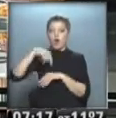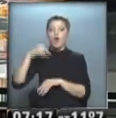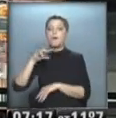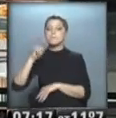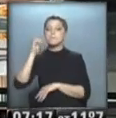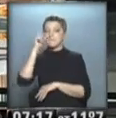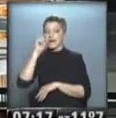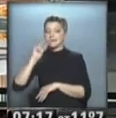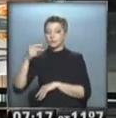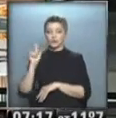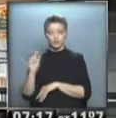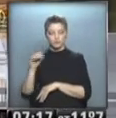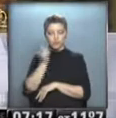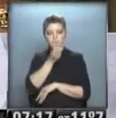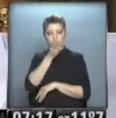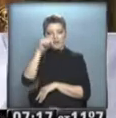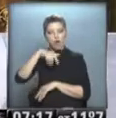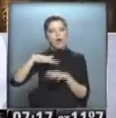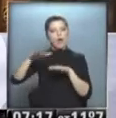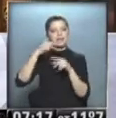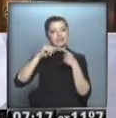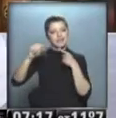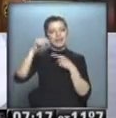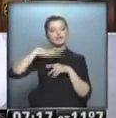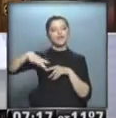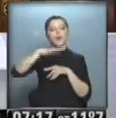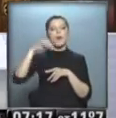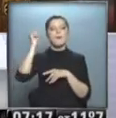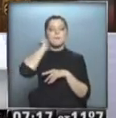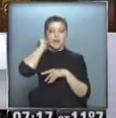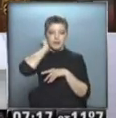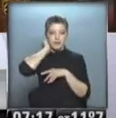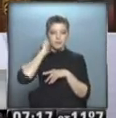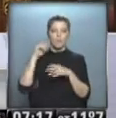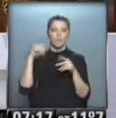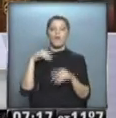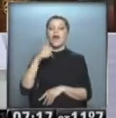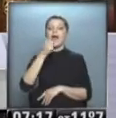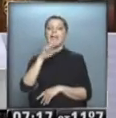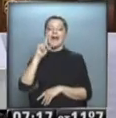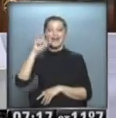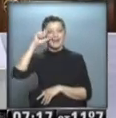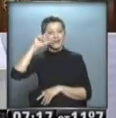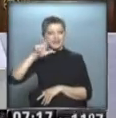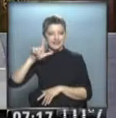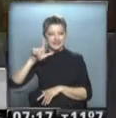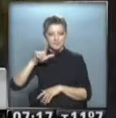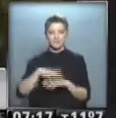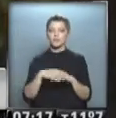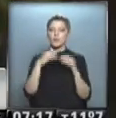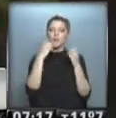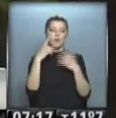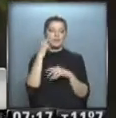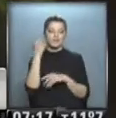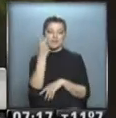Sergio Patowski. Estamos en vivo en el barrio de Palermo con Ariel Lima. Buen día. Buen día, es así,